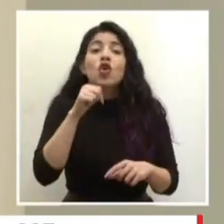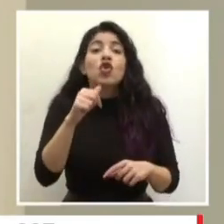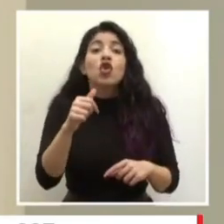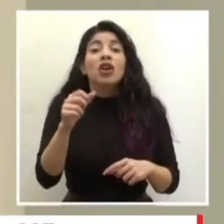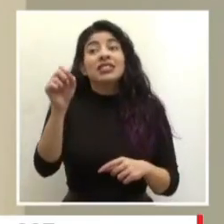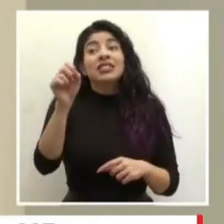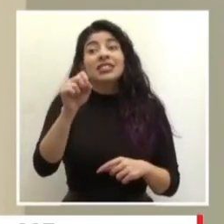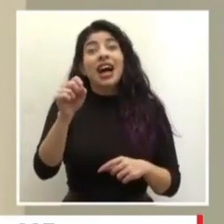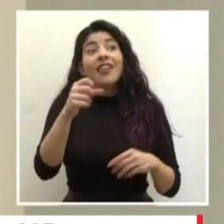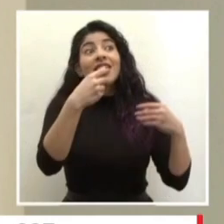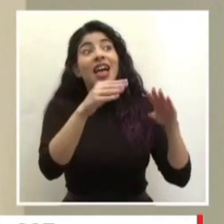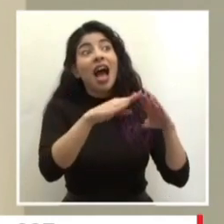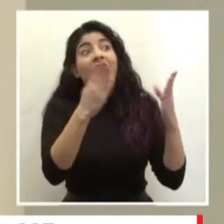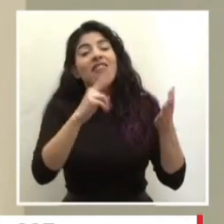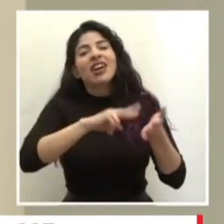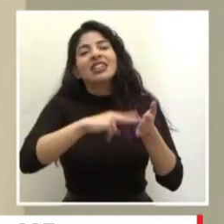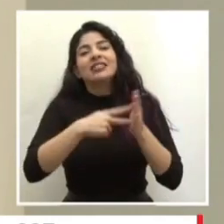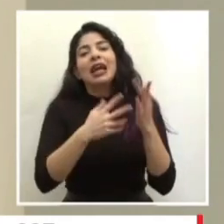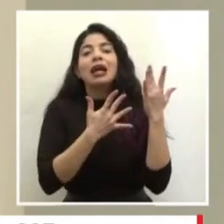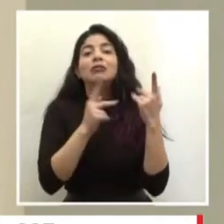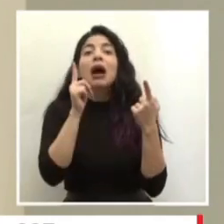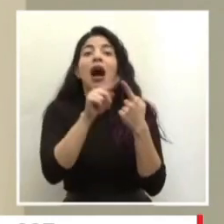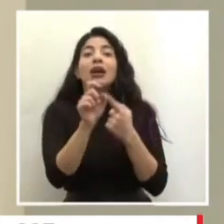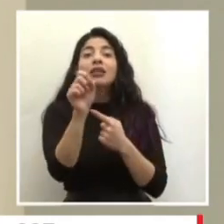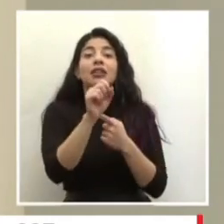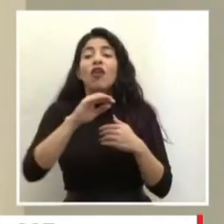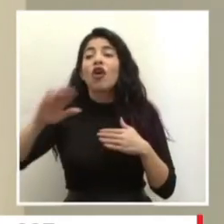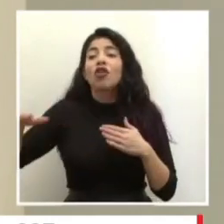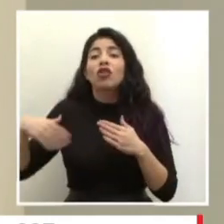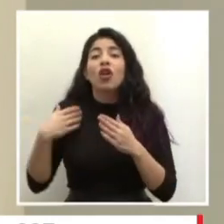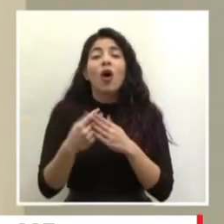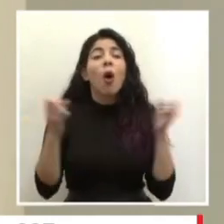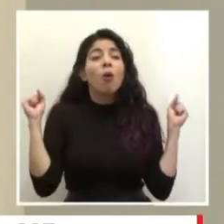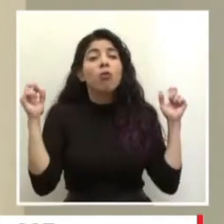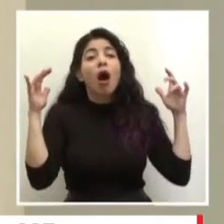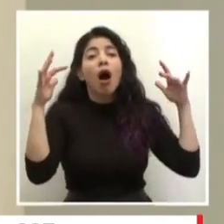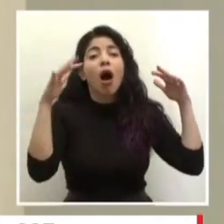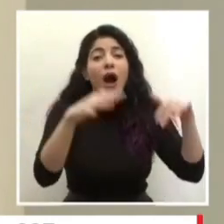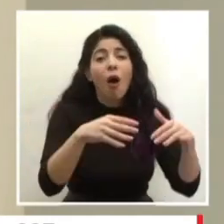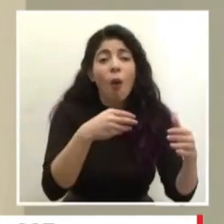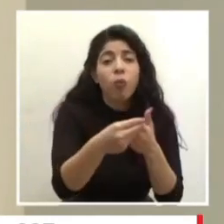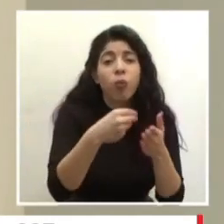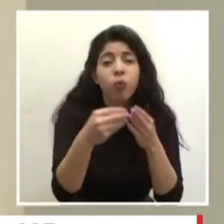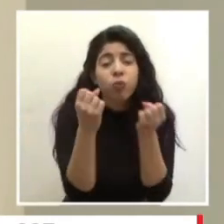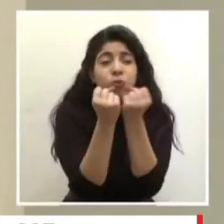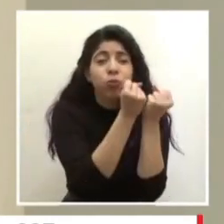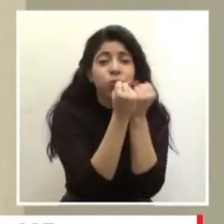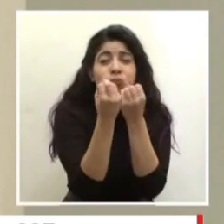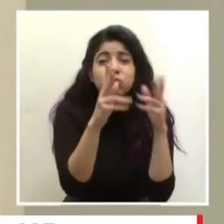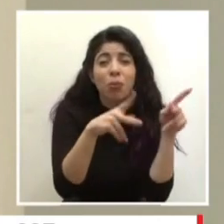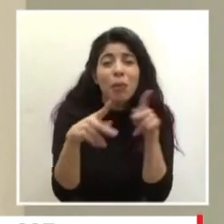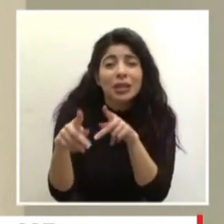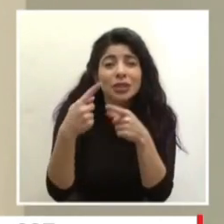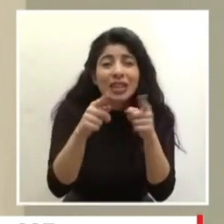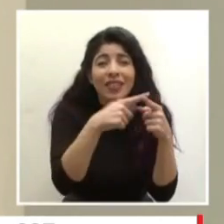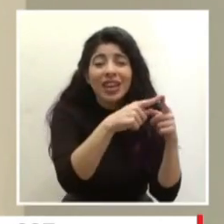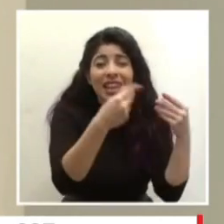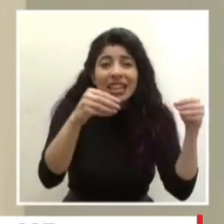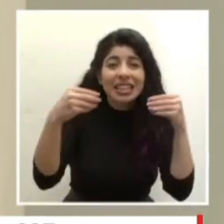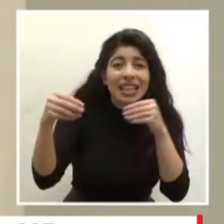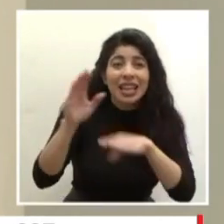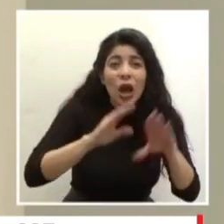sábado están las tiendas abiertas, vamos a esperar ese día para hacer un aumento en las concentraciones de personas en los diferentes